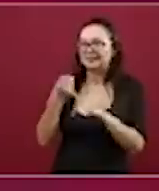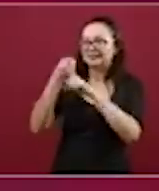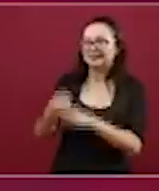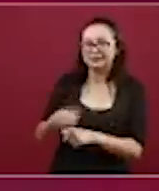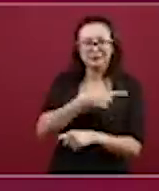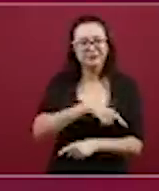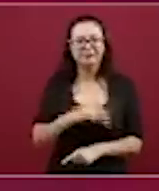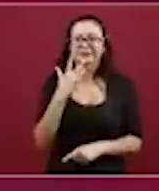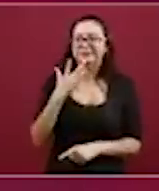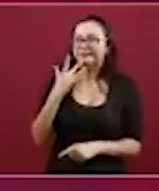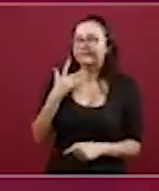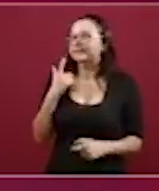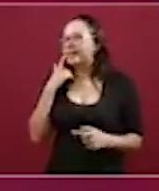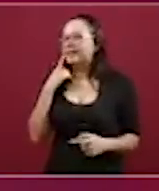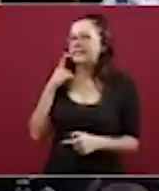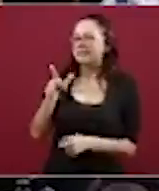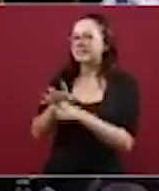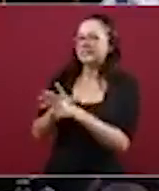fifí.